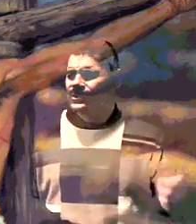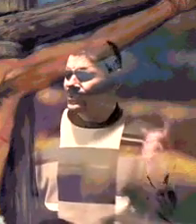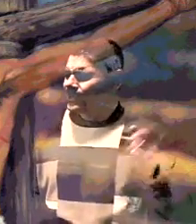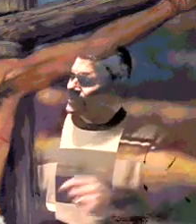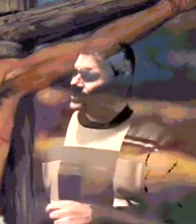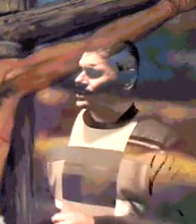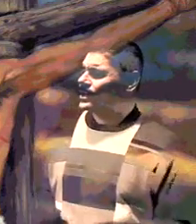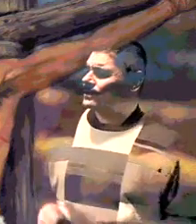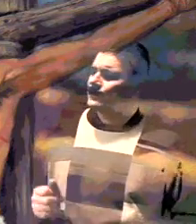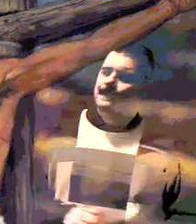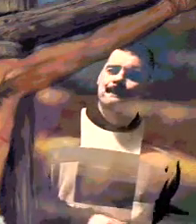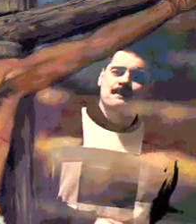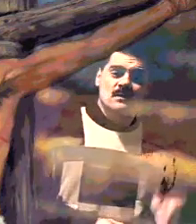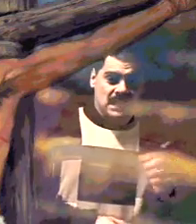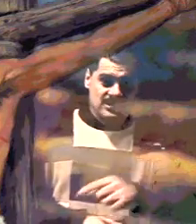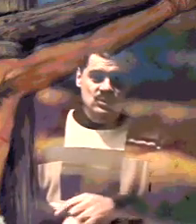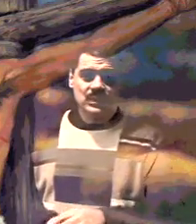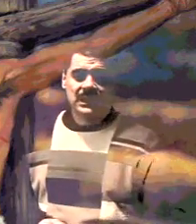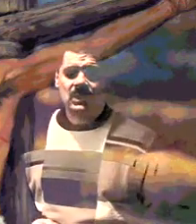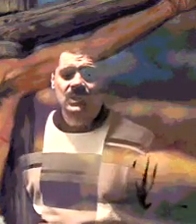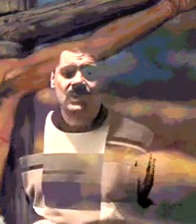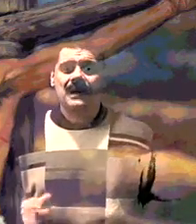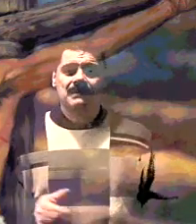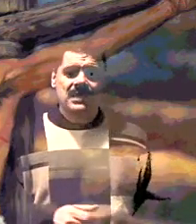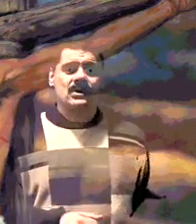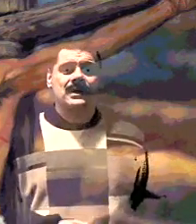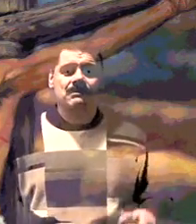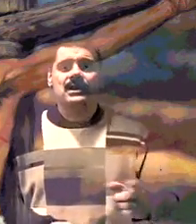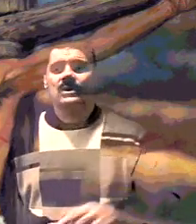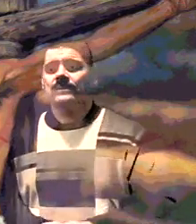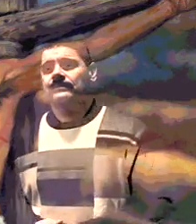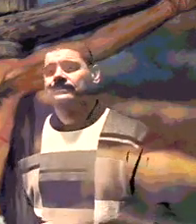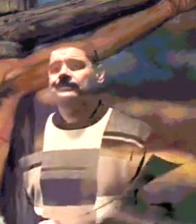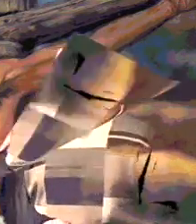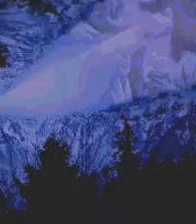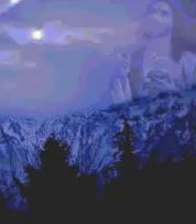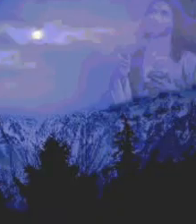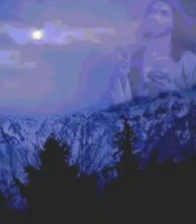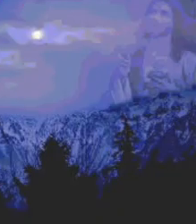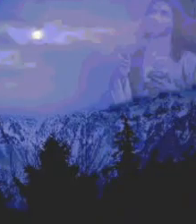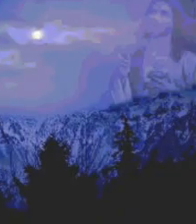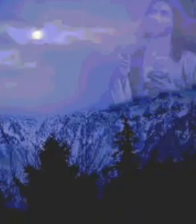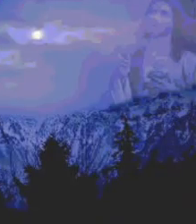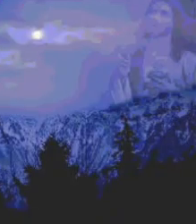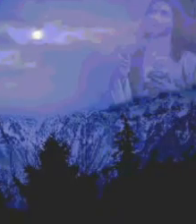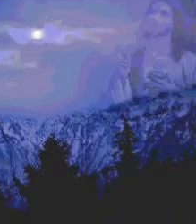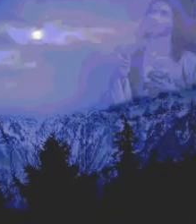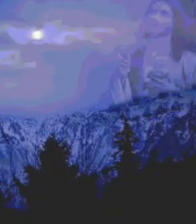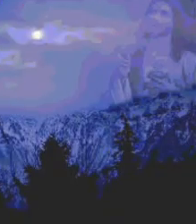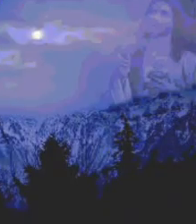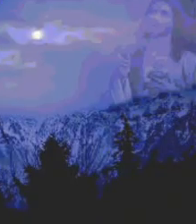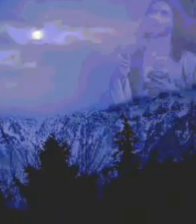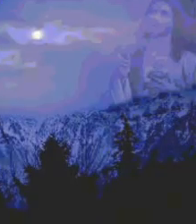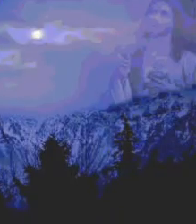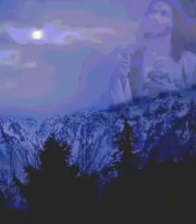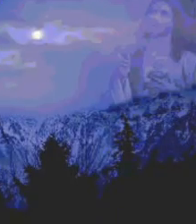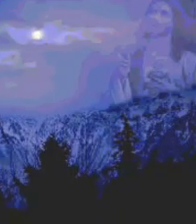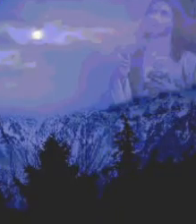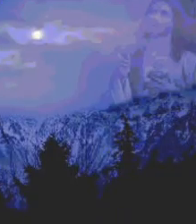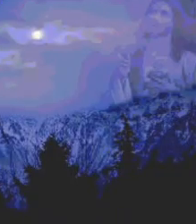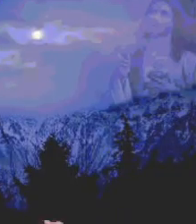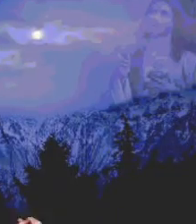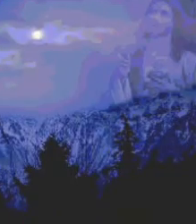más precioso que existió. A su Hijo amado envió para darnos vida